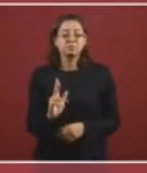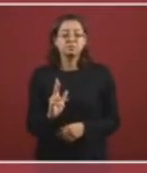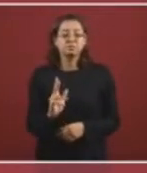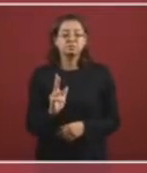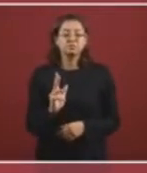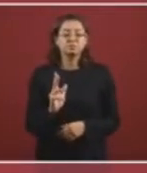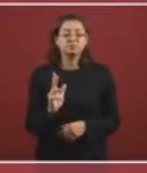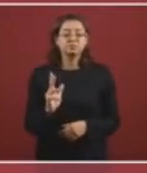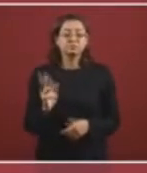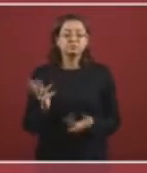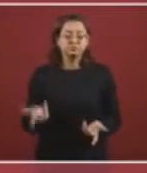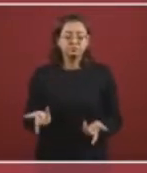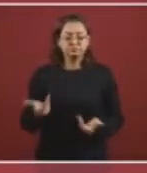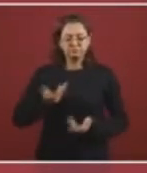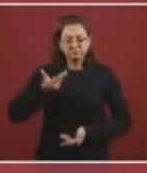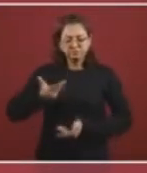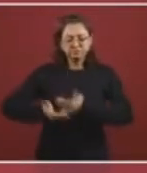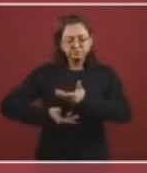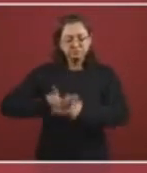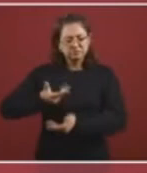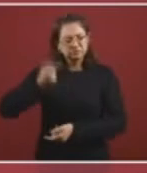ese pensamiento